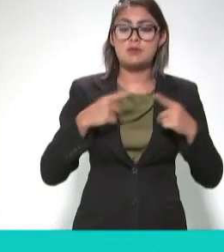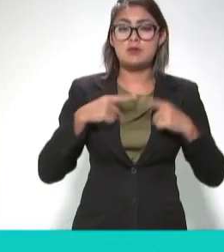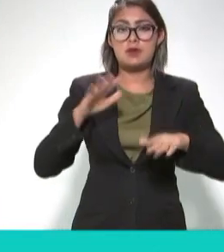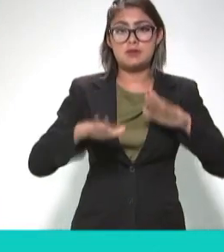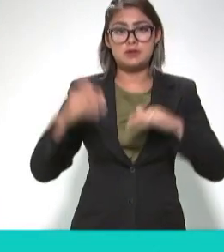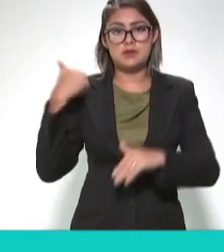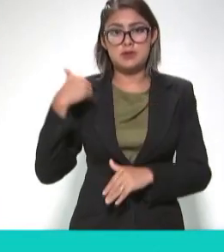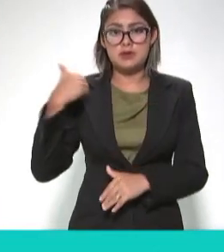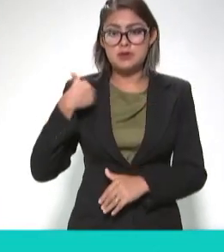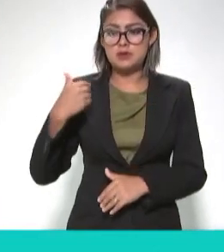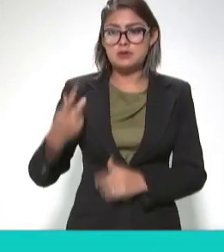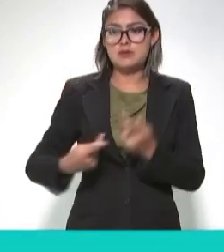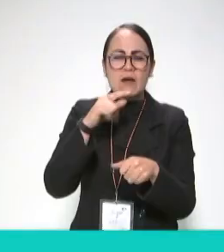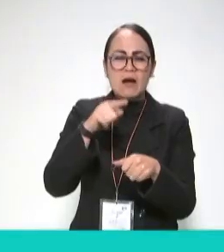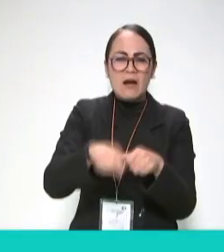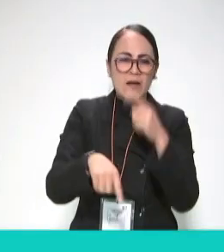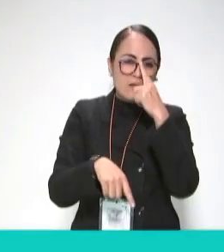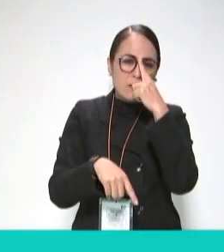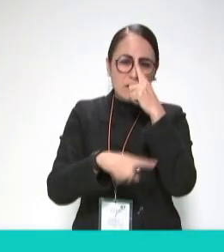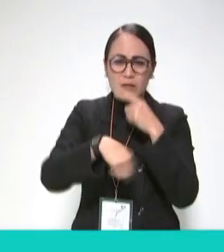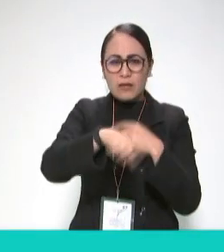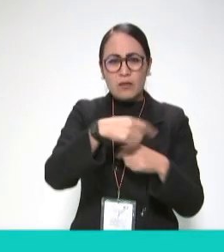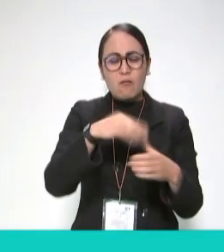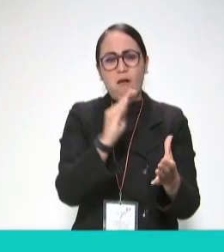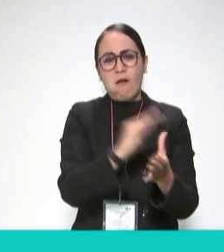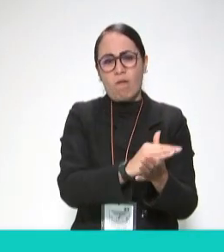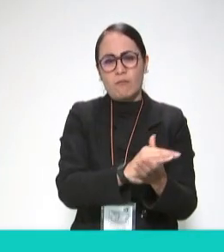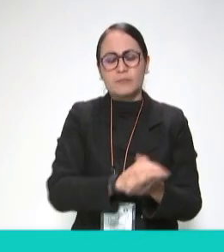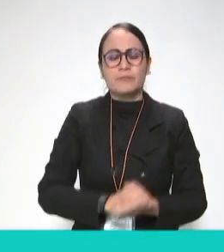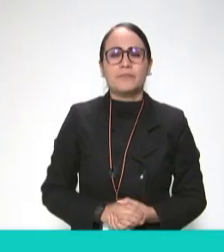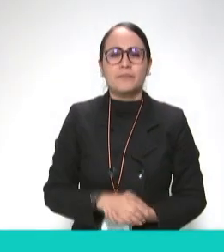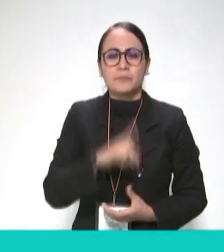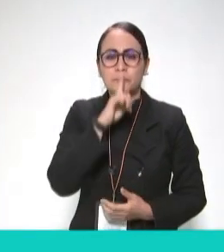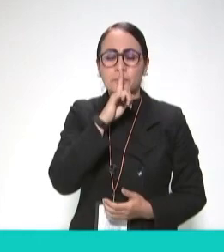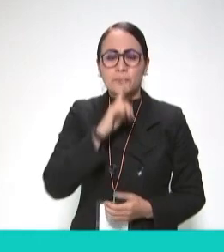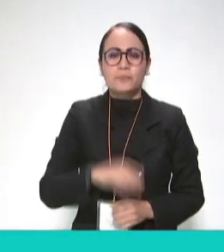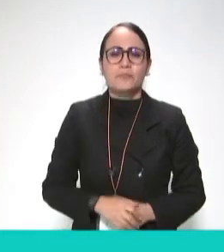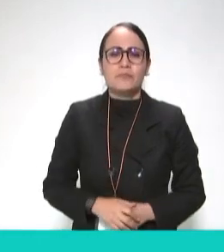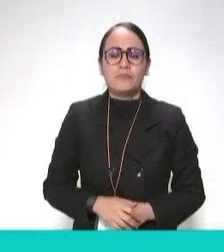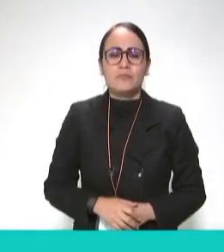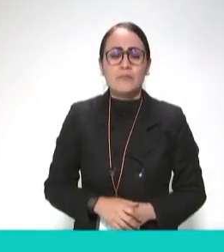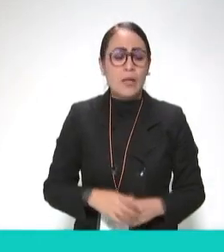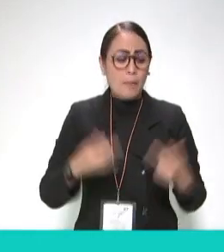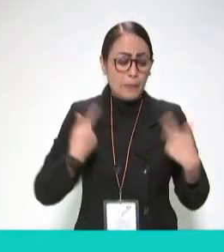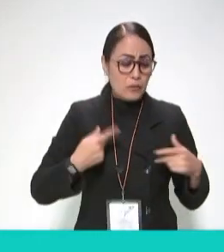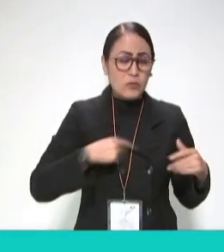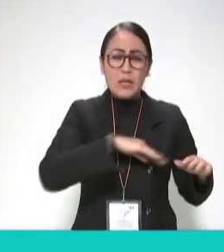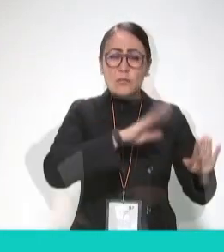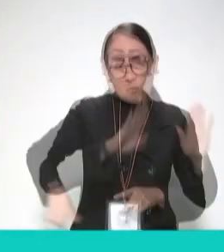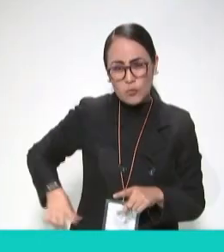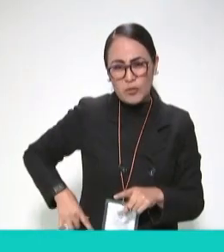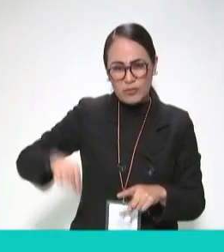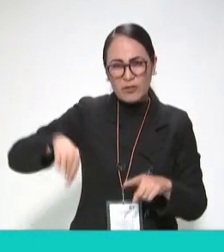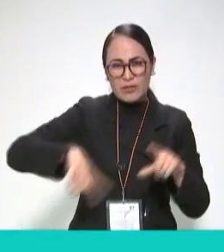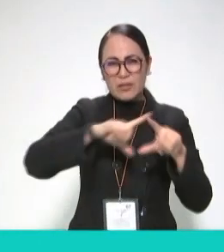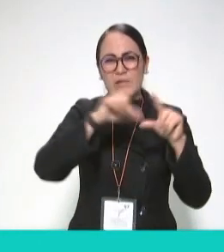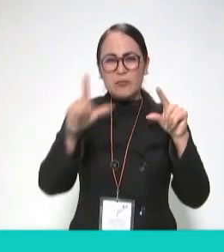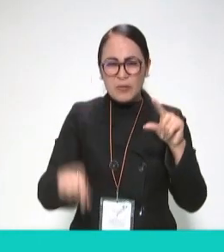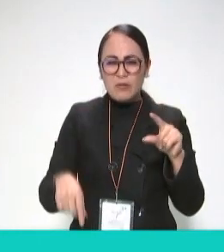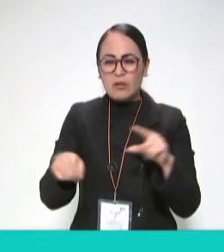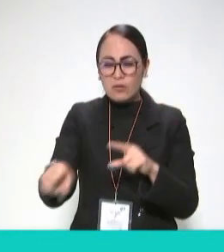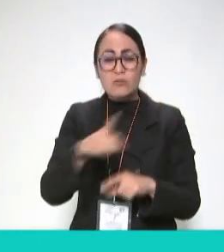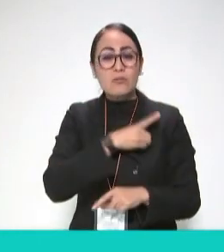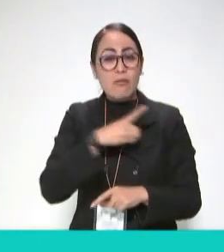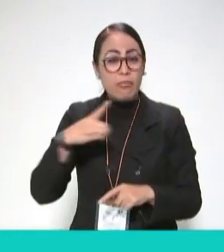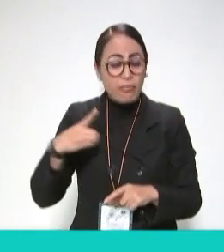mineros atrapados en pasta de conchos iniciaría la conformación del plan integral para la reparación y la justicia en pasta de conchos en este sentido